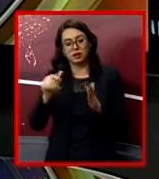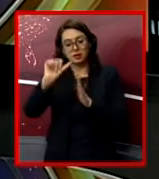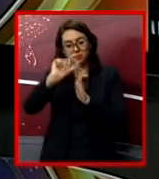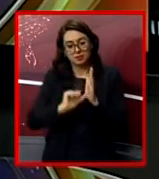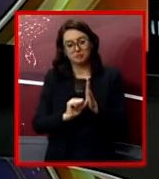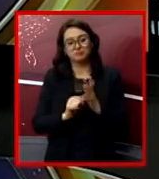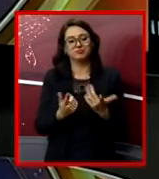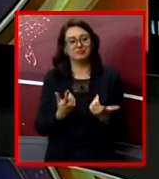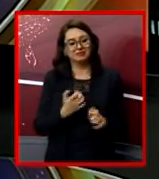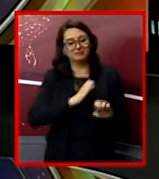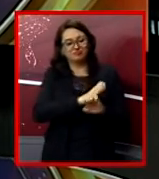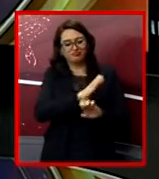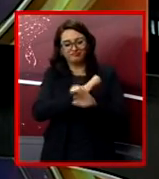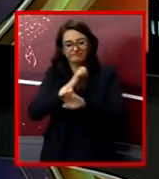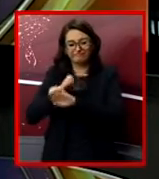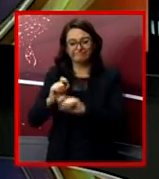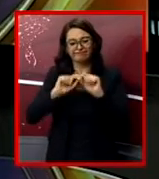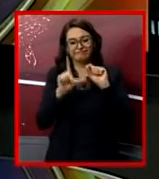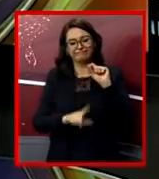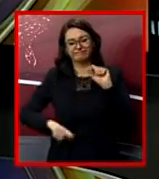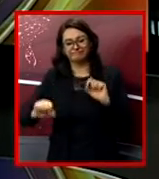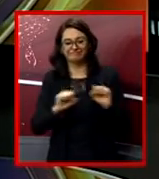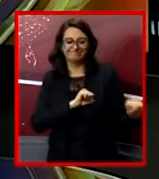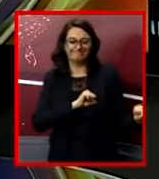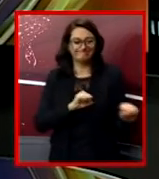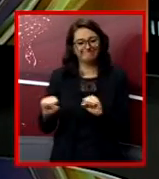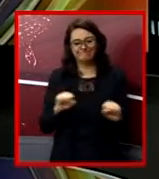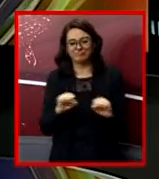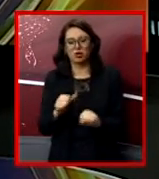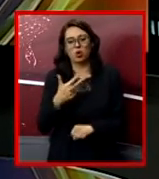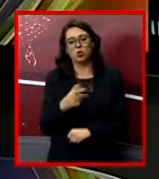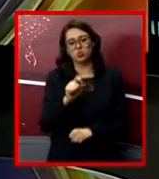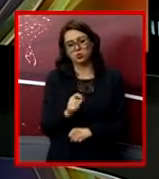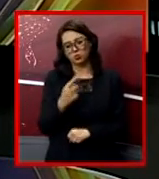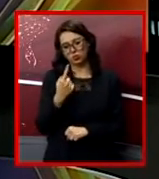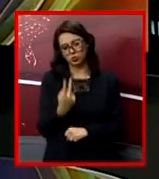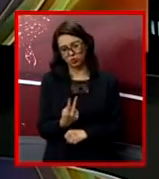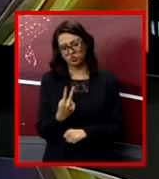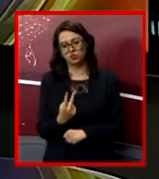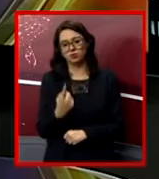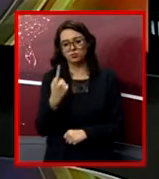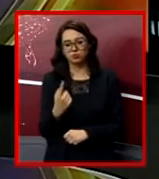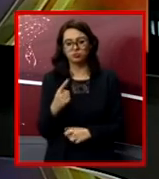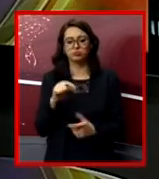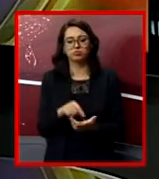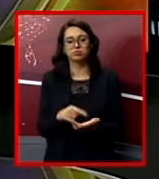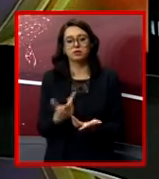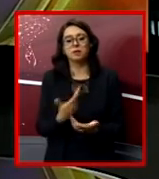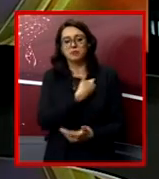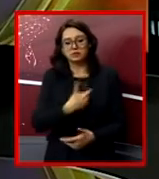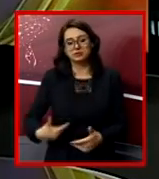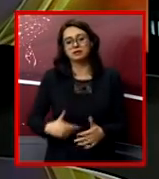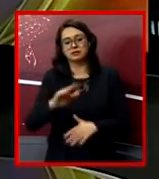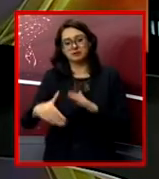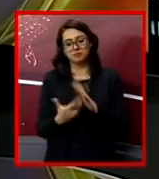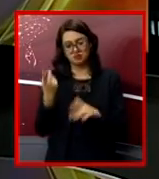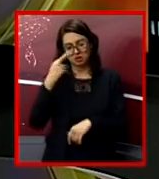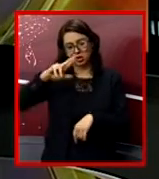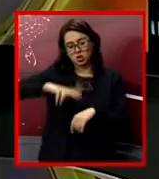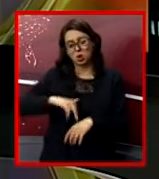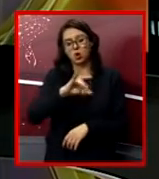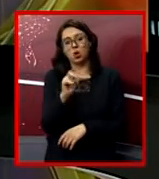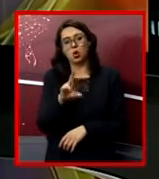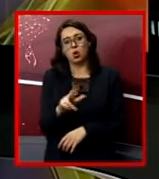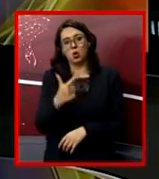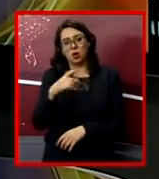en donde varios estados del país sufrieron la consecuencia de los sismos de 8.2 y 7.1 grados. El presidente de la mesa directiva, Jorge Carlos Ramírez